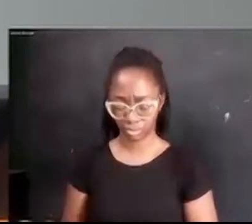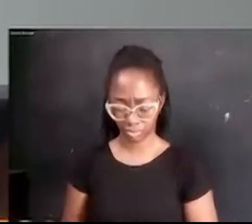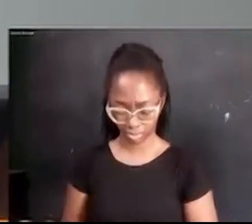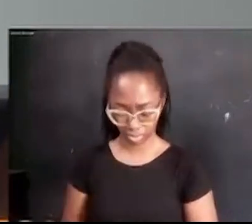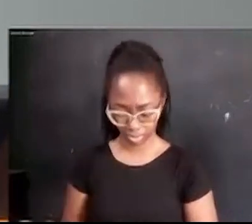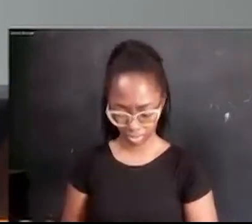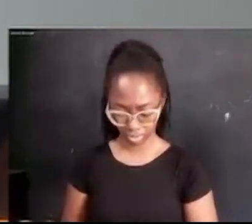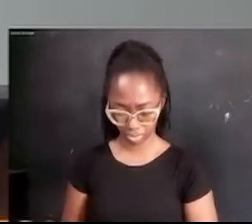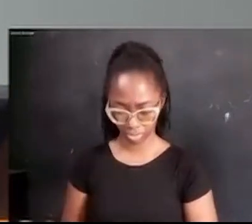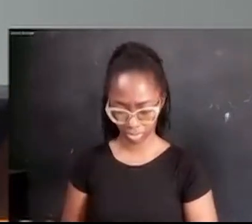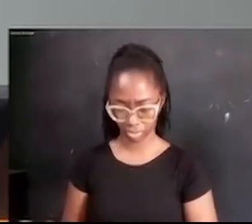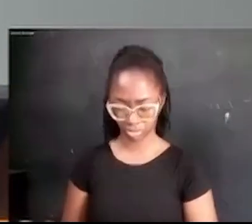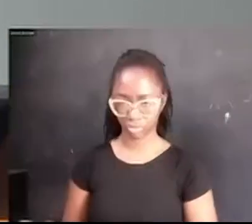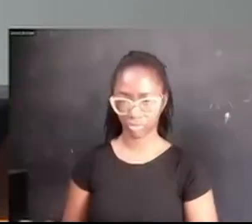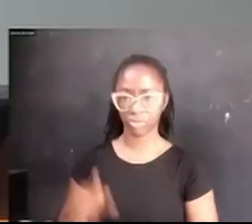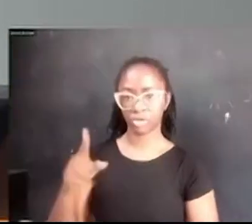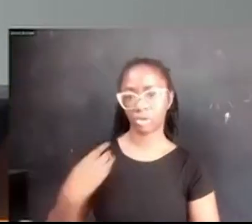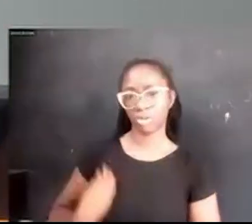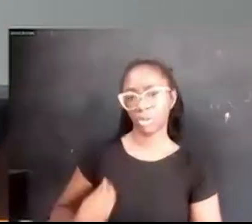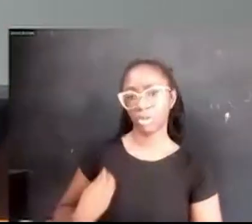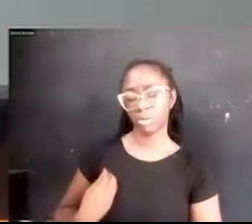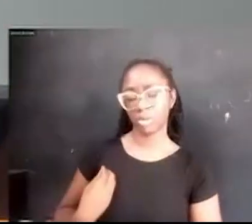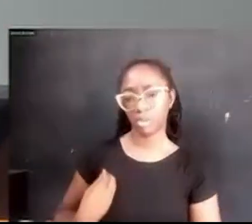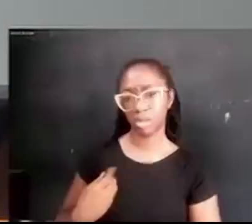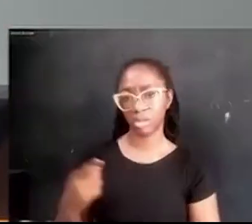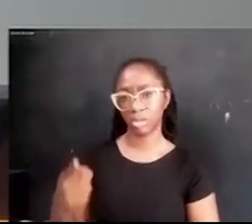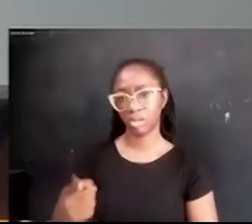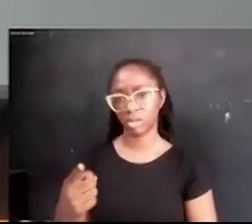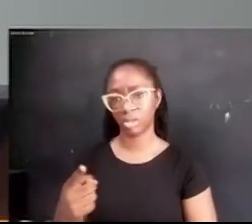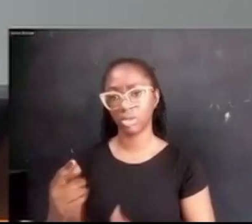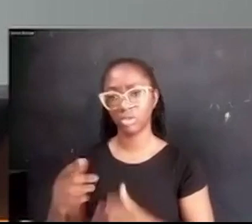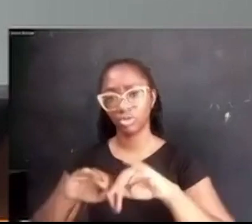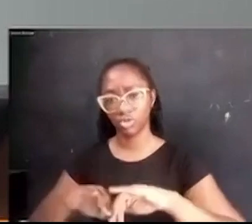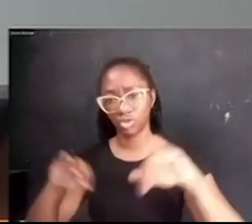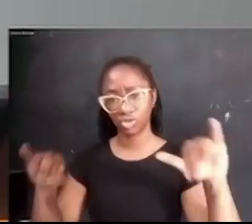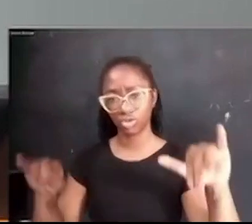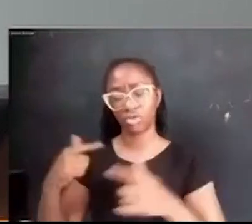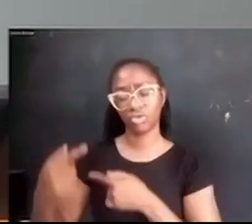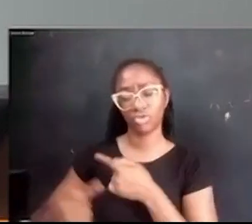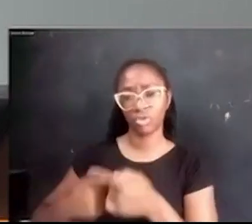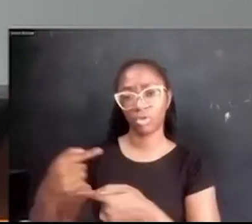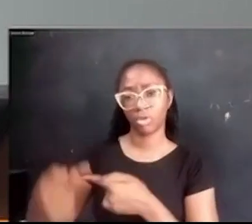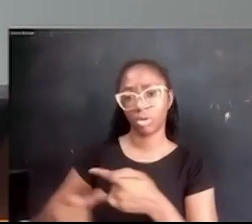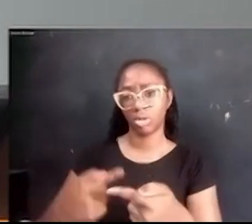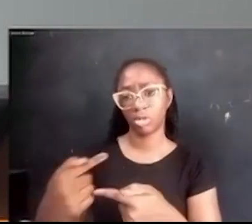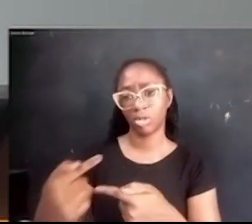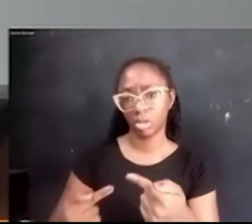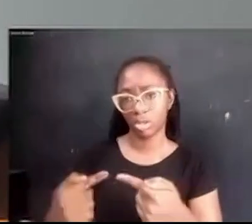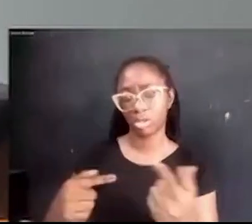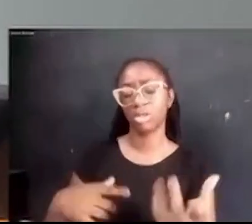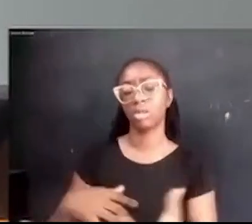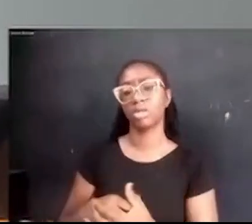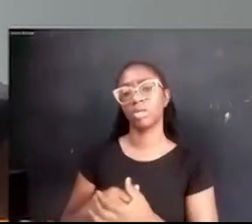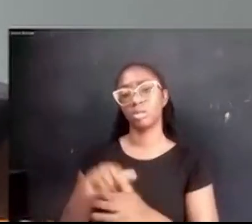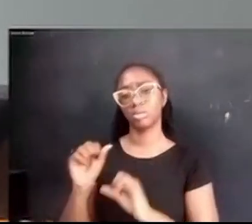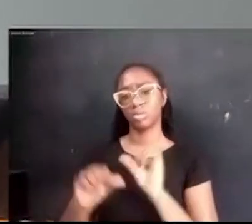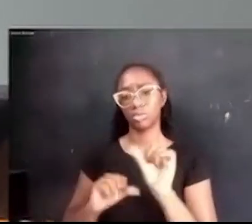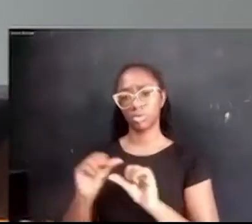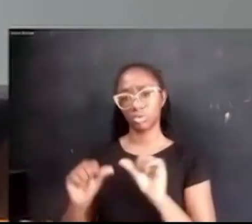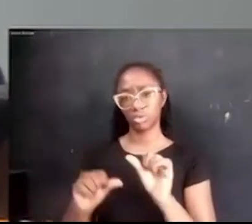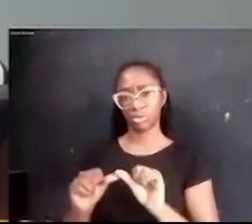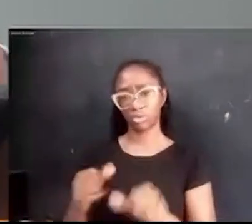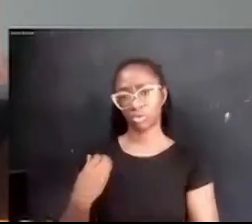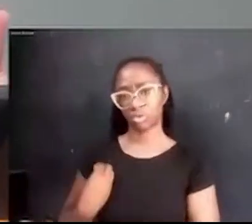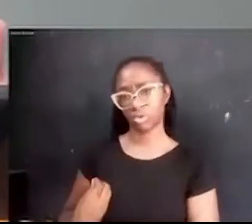El presidente Coty le pidió al general de Gaulle que se convirtiera en presidente del Consejo,